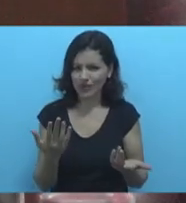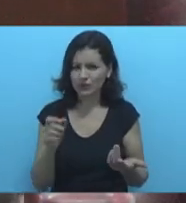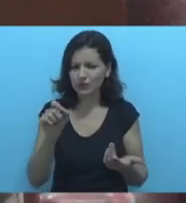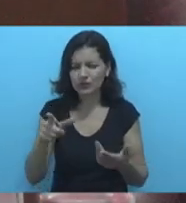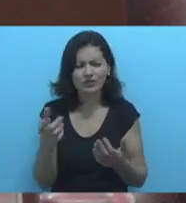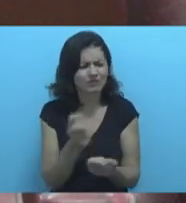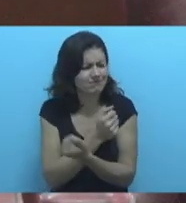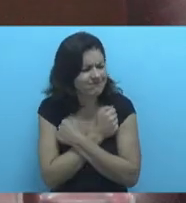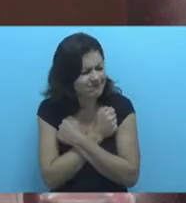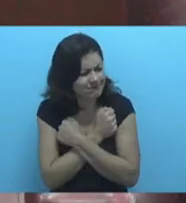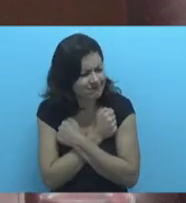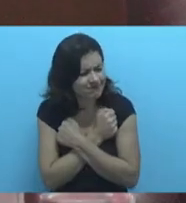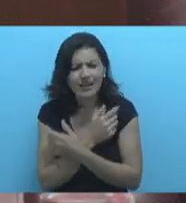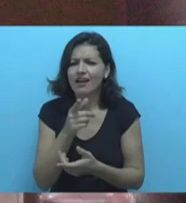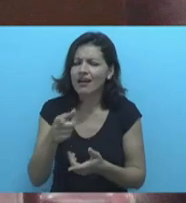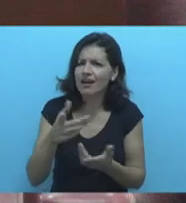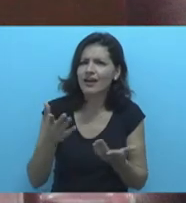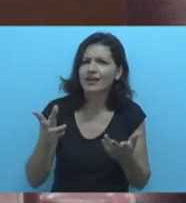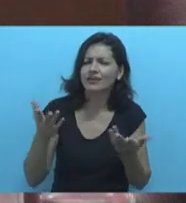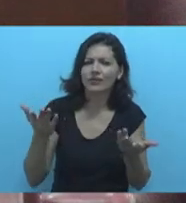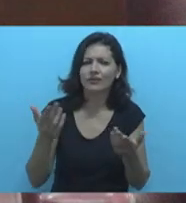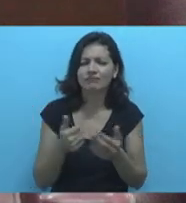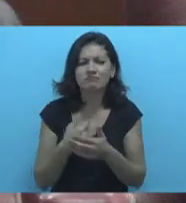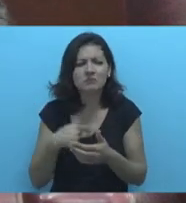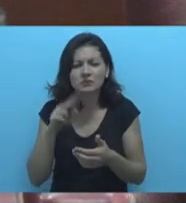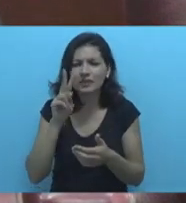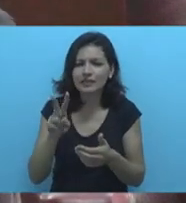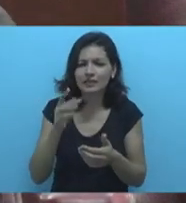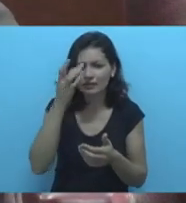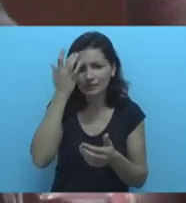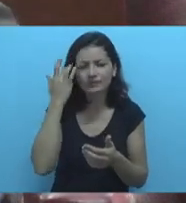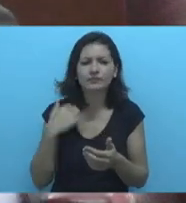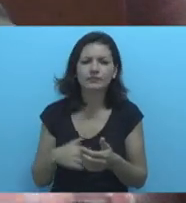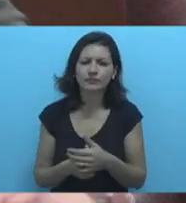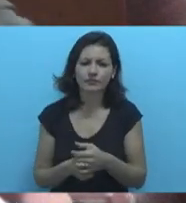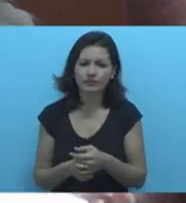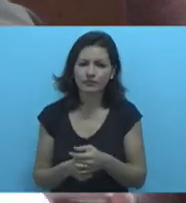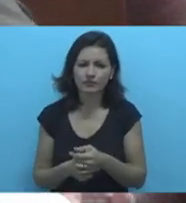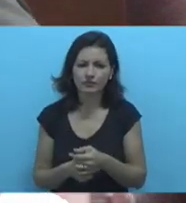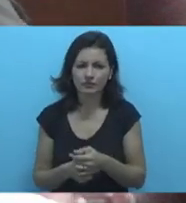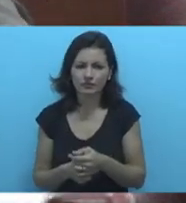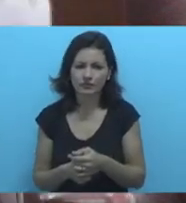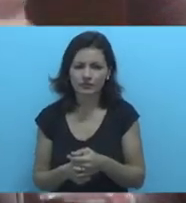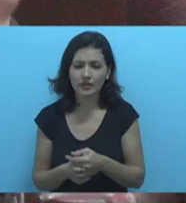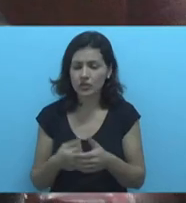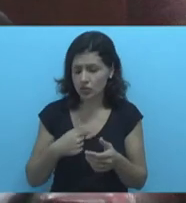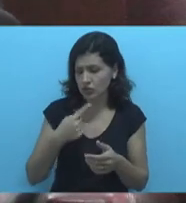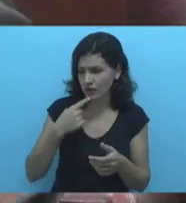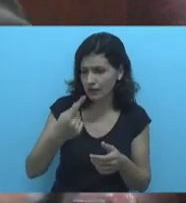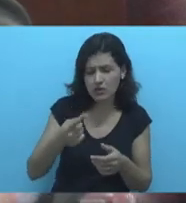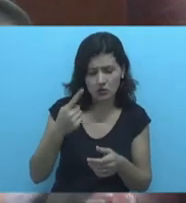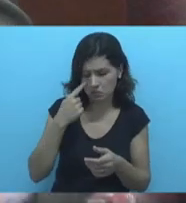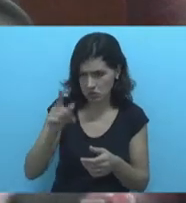abrazos interminables, estas cuestiones que uno lo veía, y ojo, hablo desde un lugar donde no lo conocí demasiado. Debo